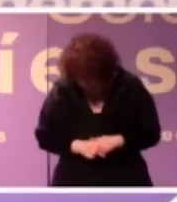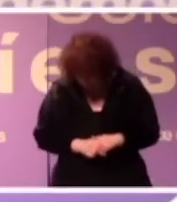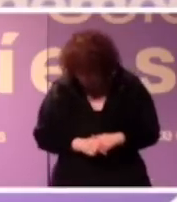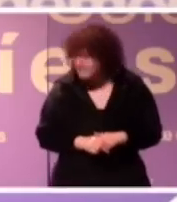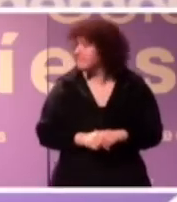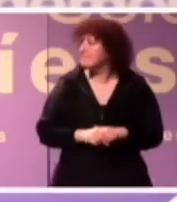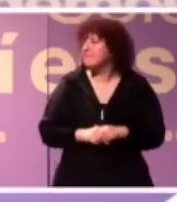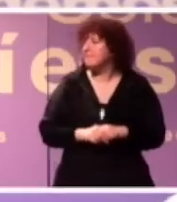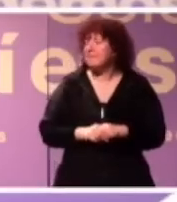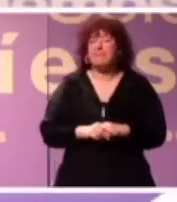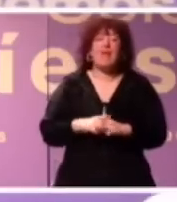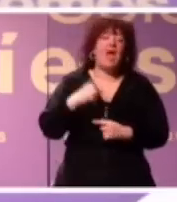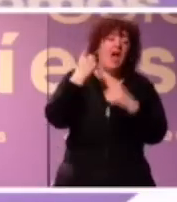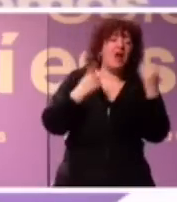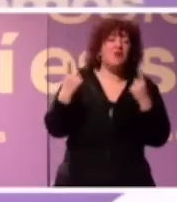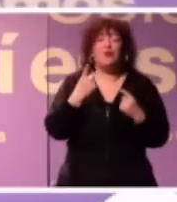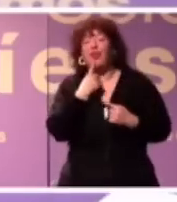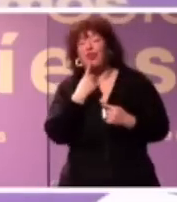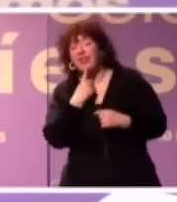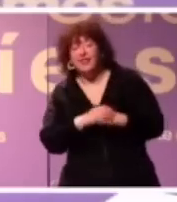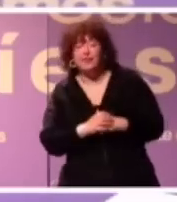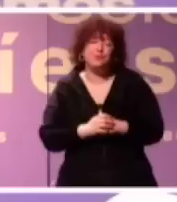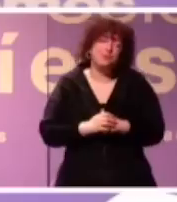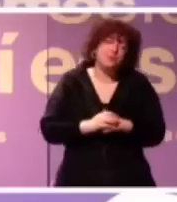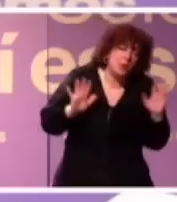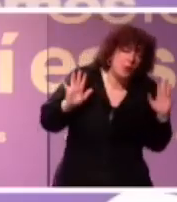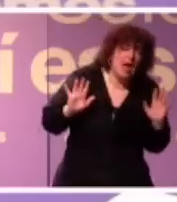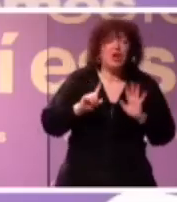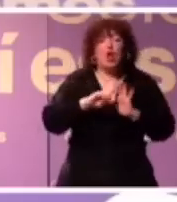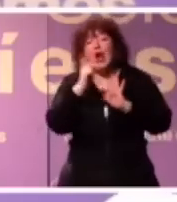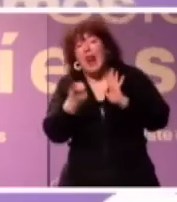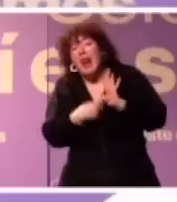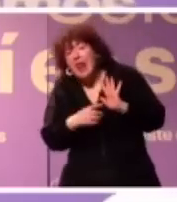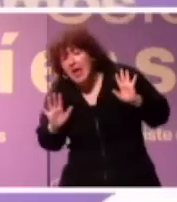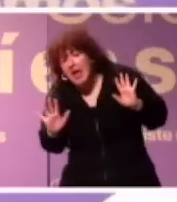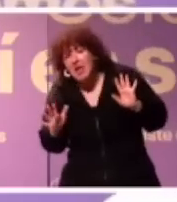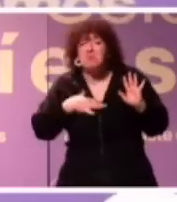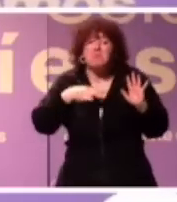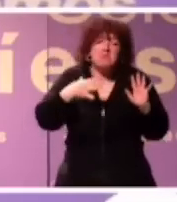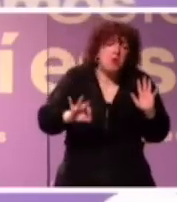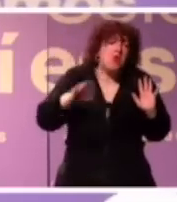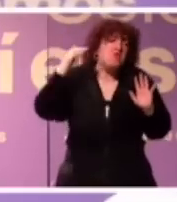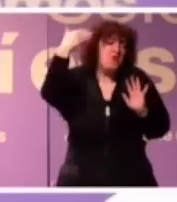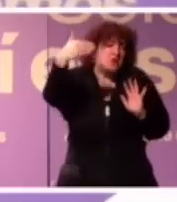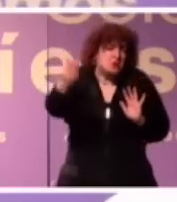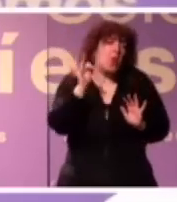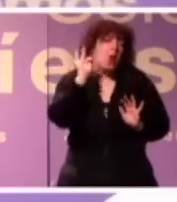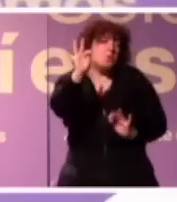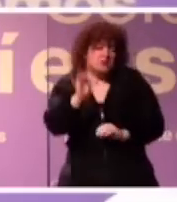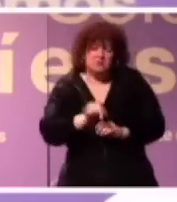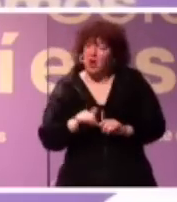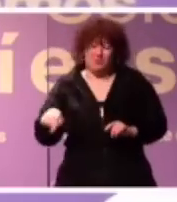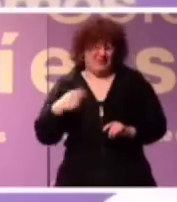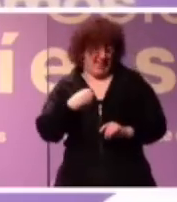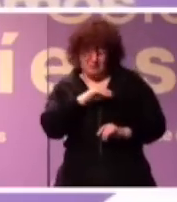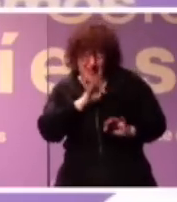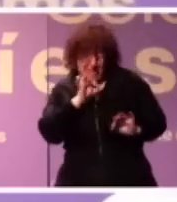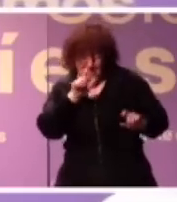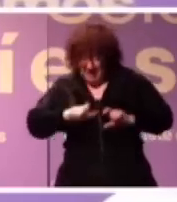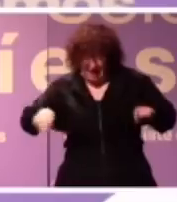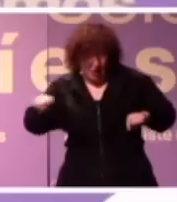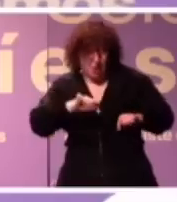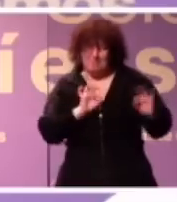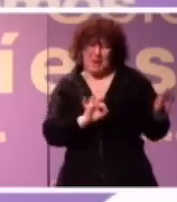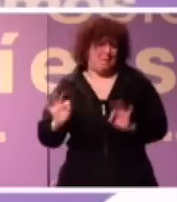Porque algunos nos dicen quizás esta ley pueda ser buena para el futuro pero el país todavía no está preparado